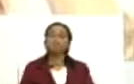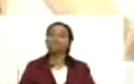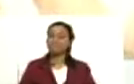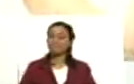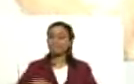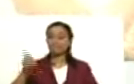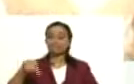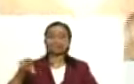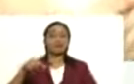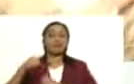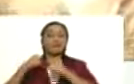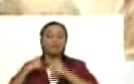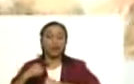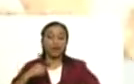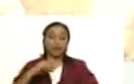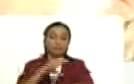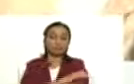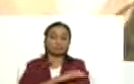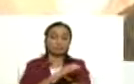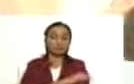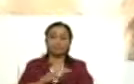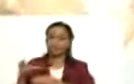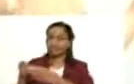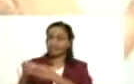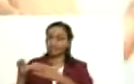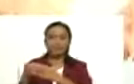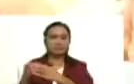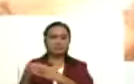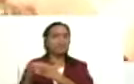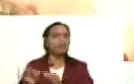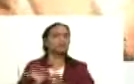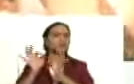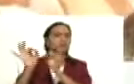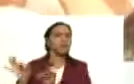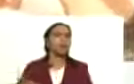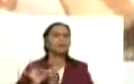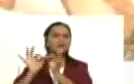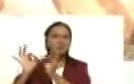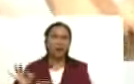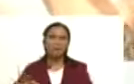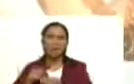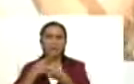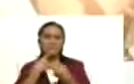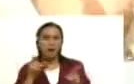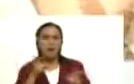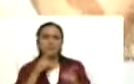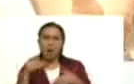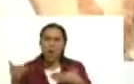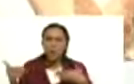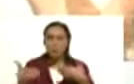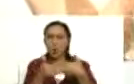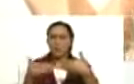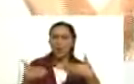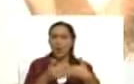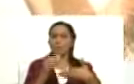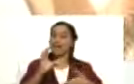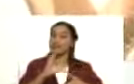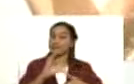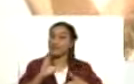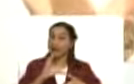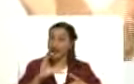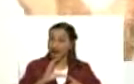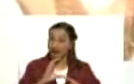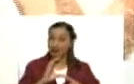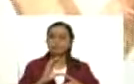extremistas siempre caerá en el vacío. Y los que ataquen la CELAC y el camino de UNASUR y el camino